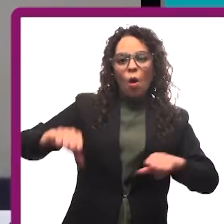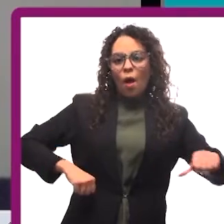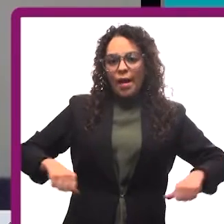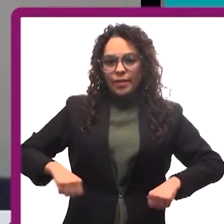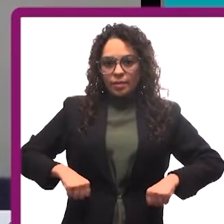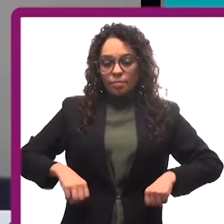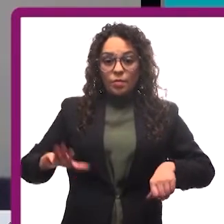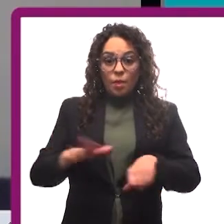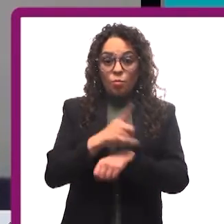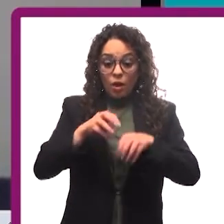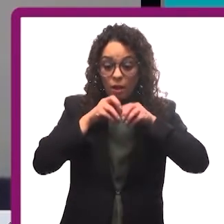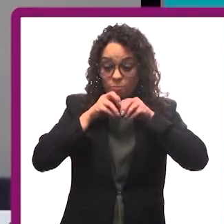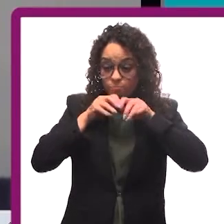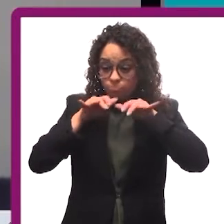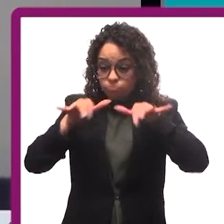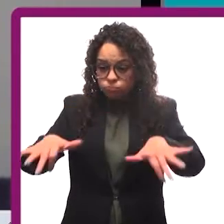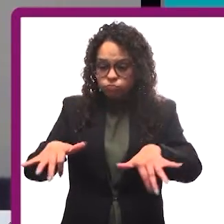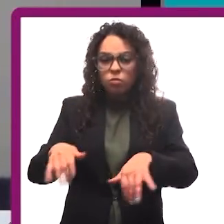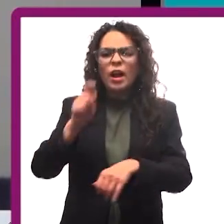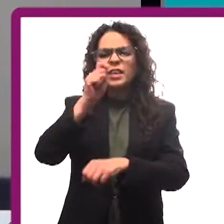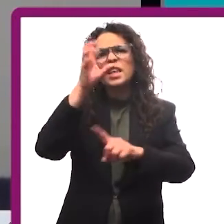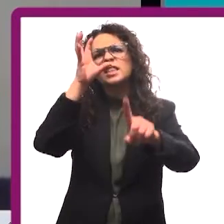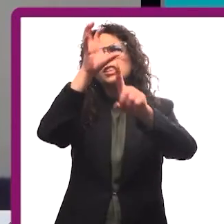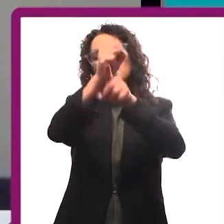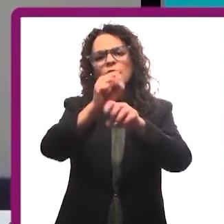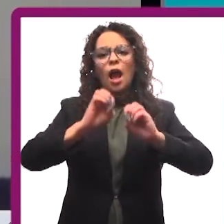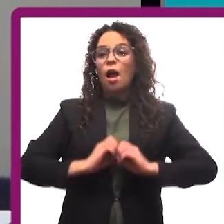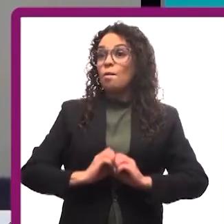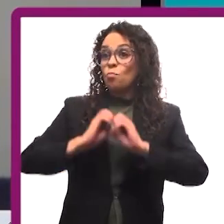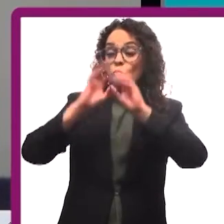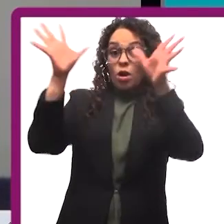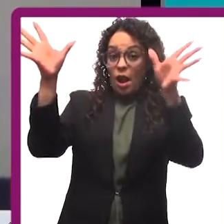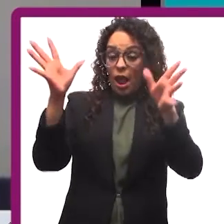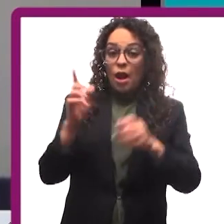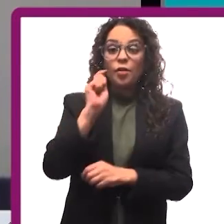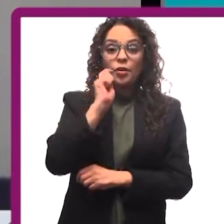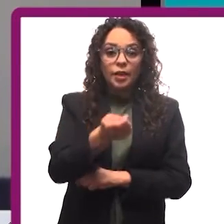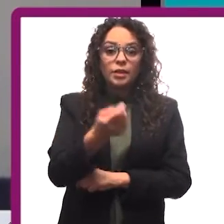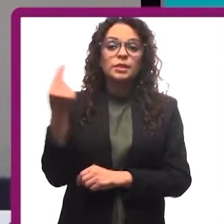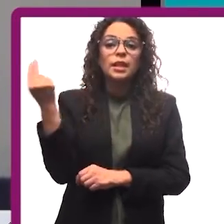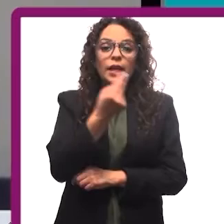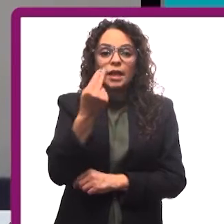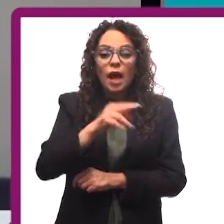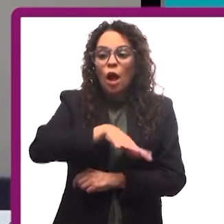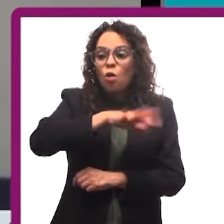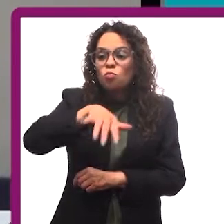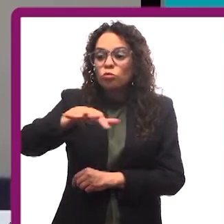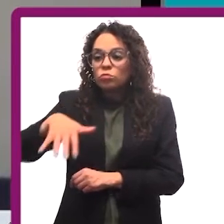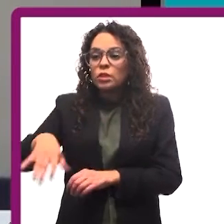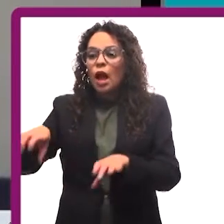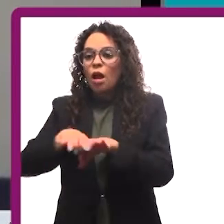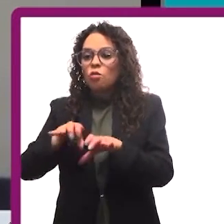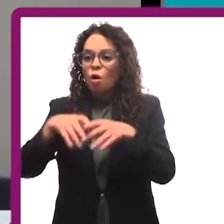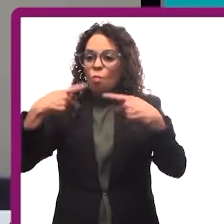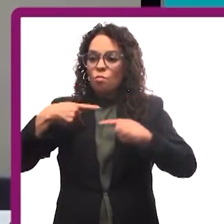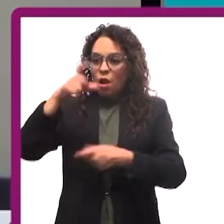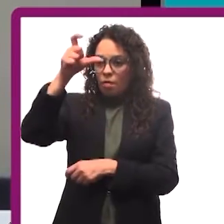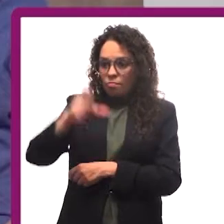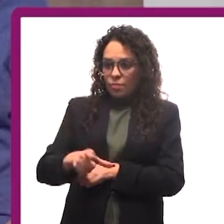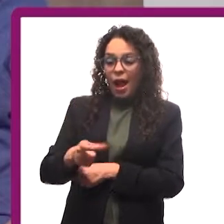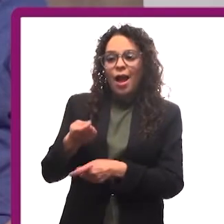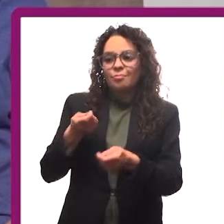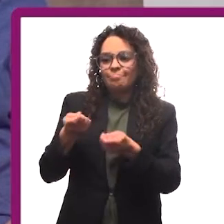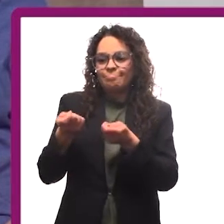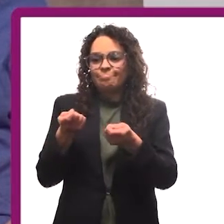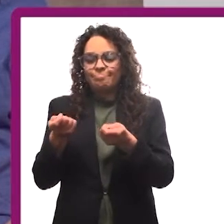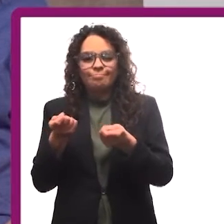claro objetivo, tiene el propósito de buscar un efecto sobre la persona y desde